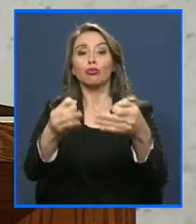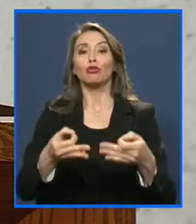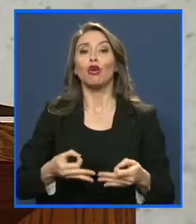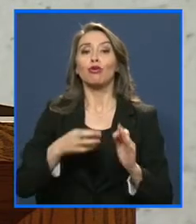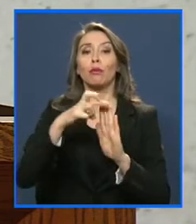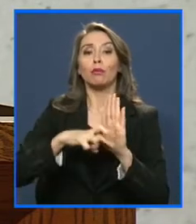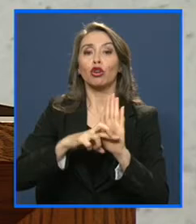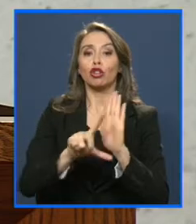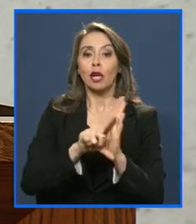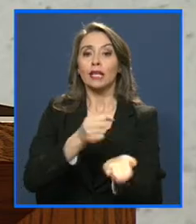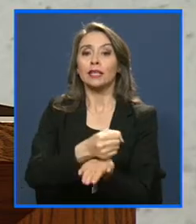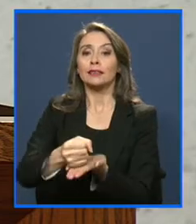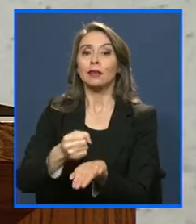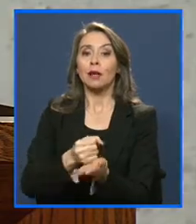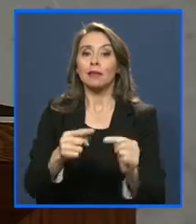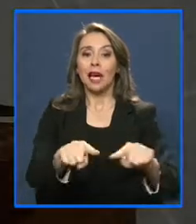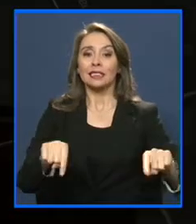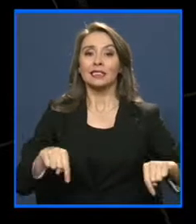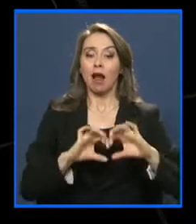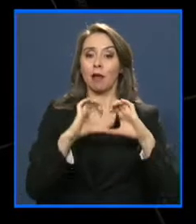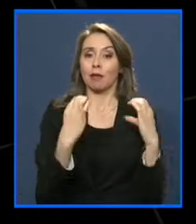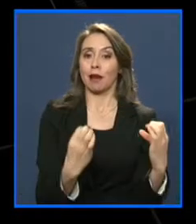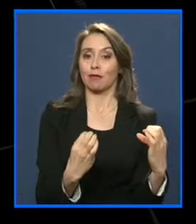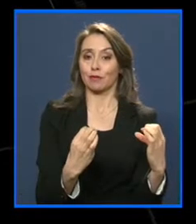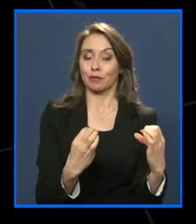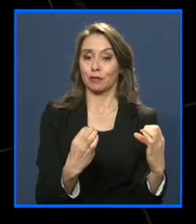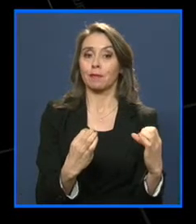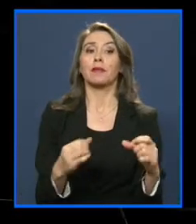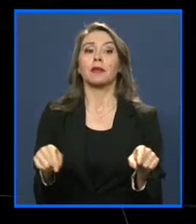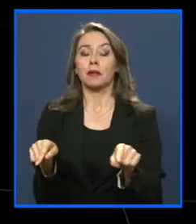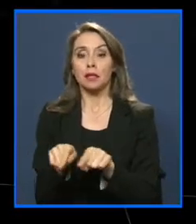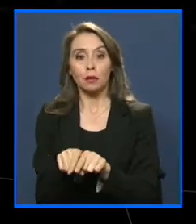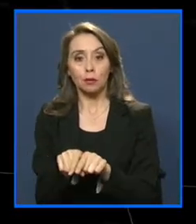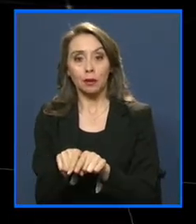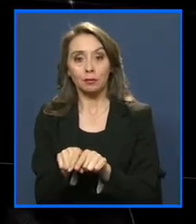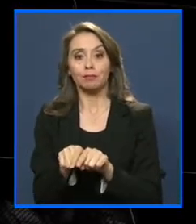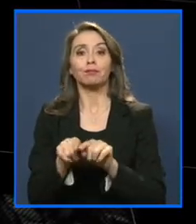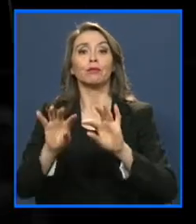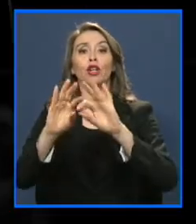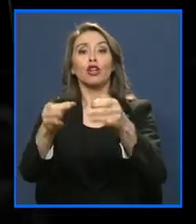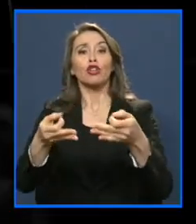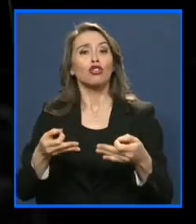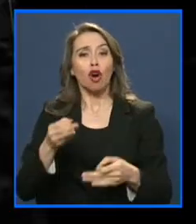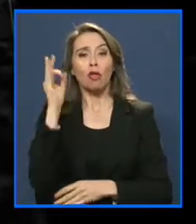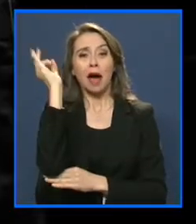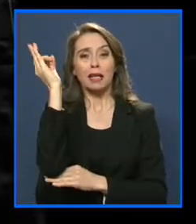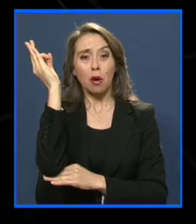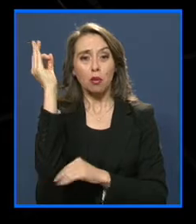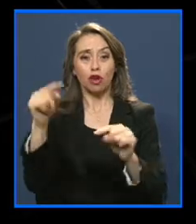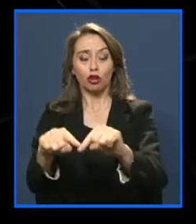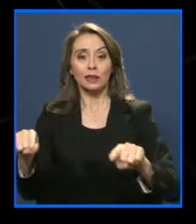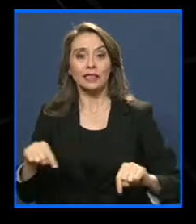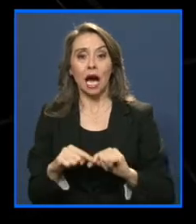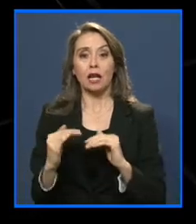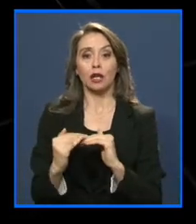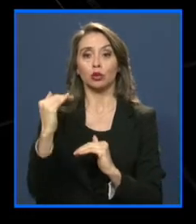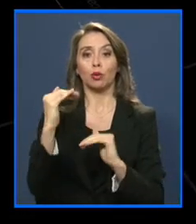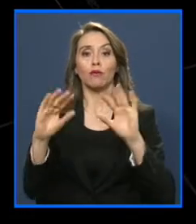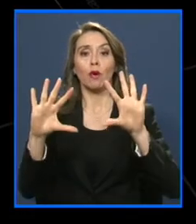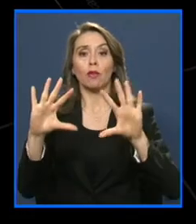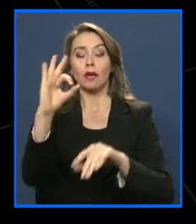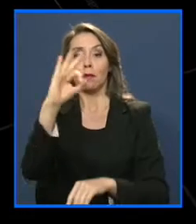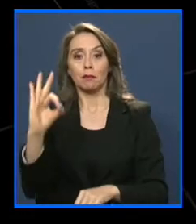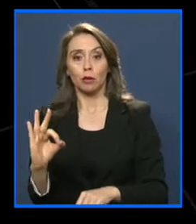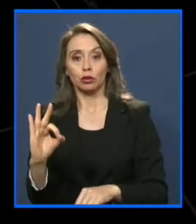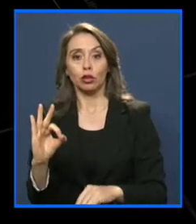tramitados en las salas de nuestra corporación de igual manera el total de las sesiones de sala aumentó un 10%